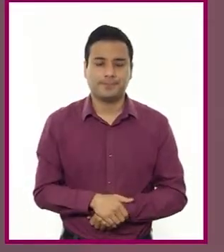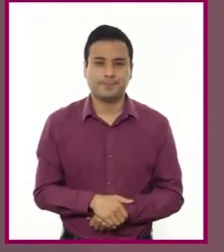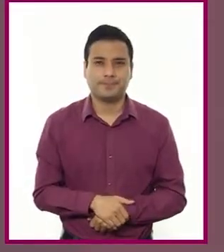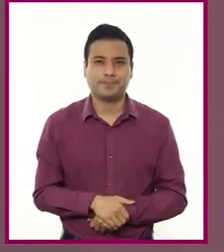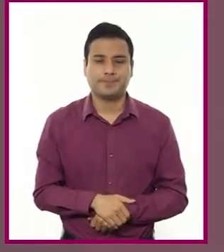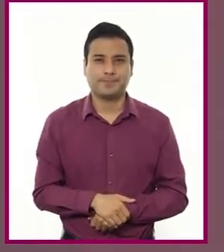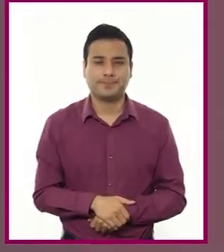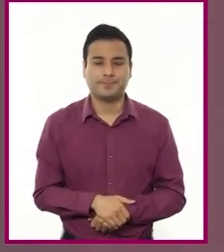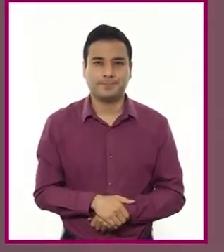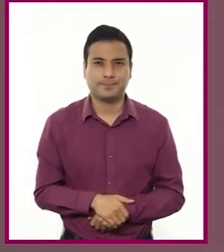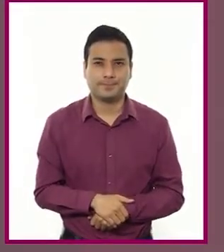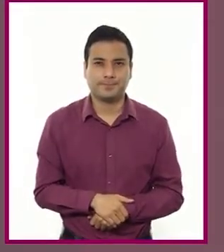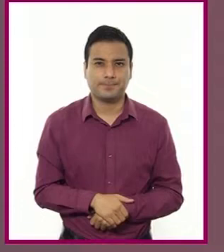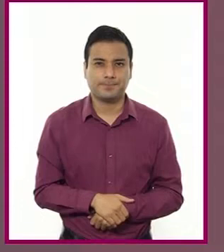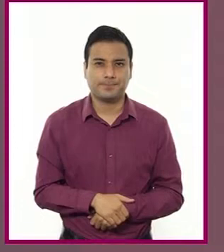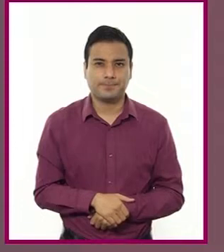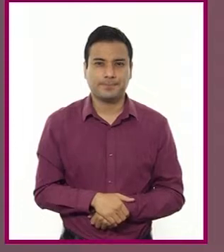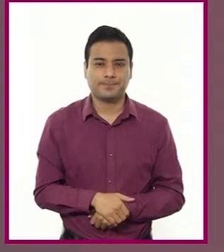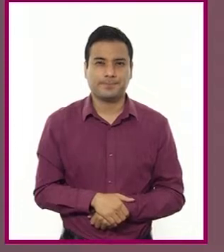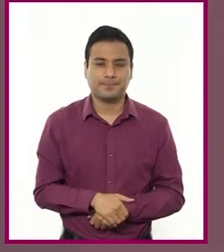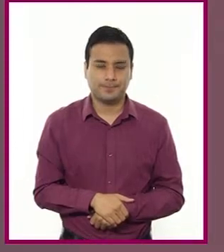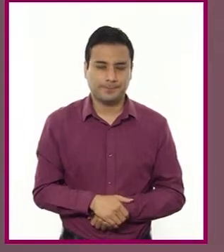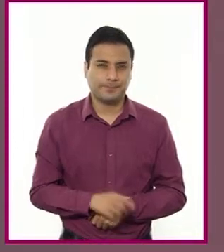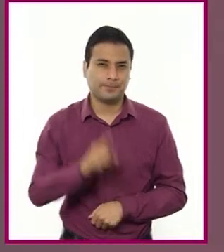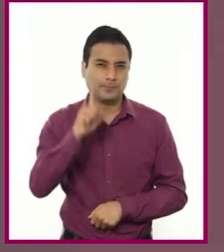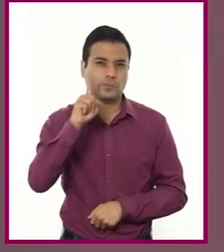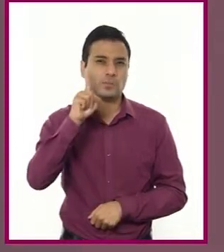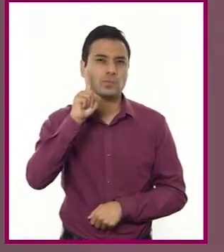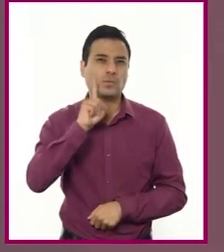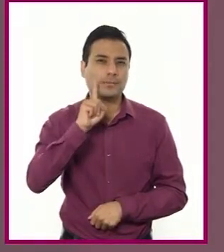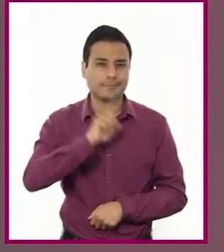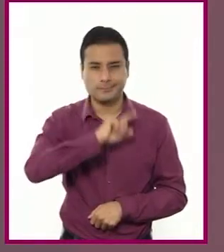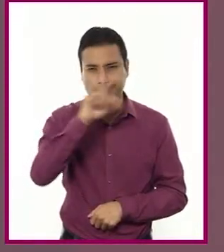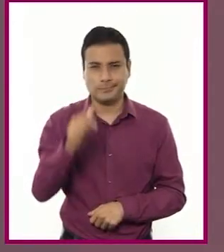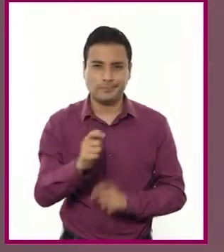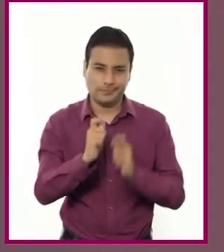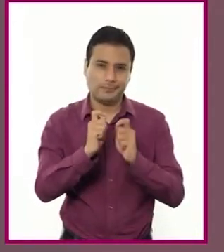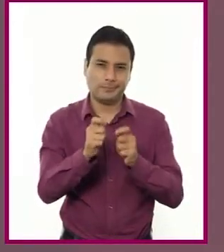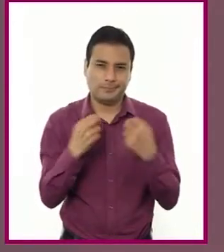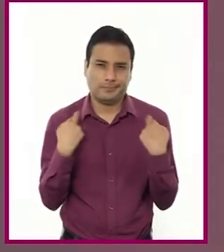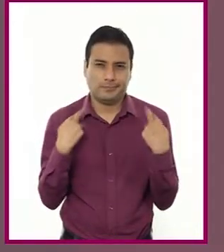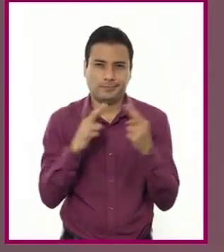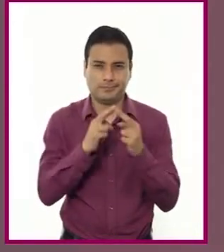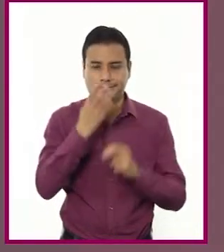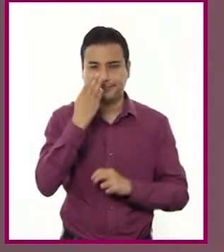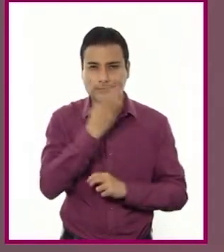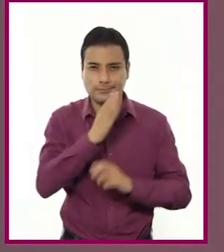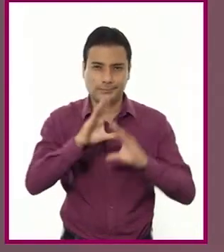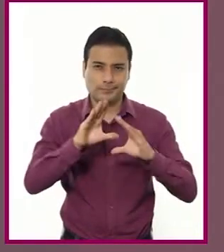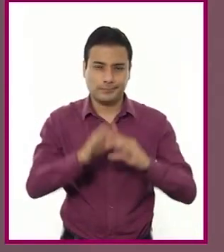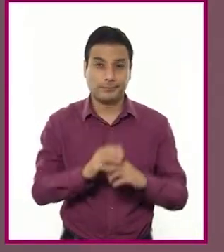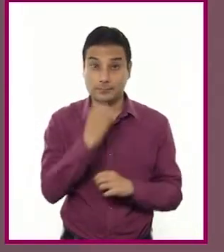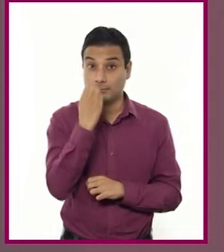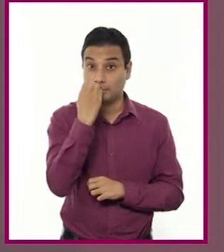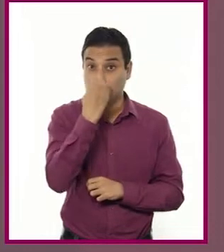colaboradoras después en la catequesis de las mujeres. En las escuelas, las niñas no